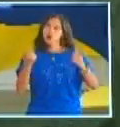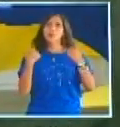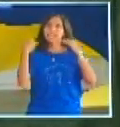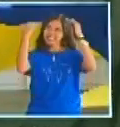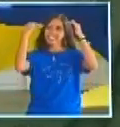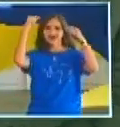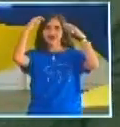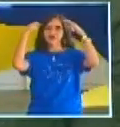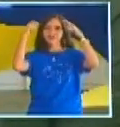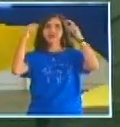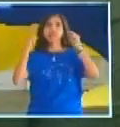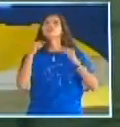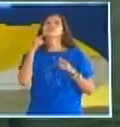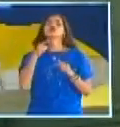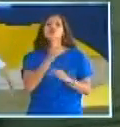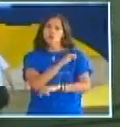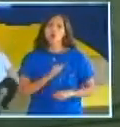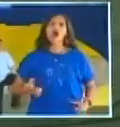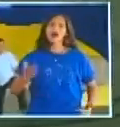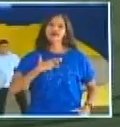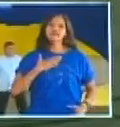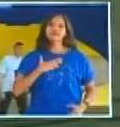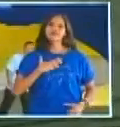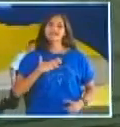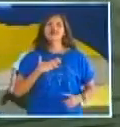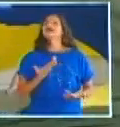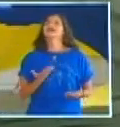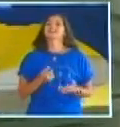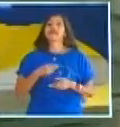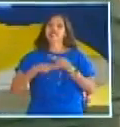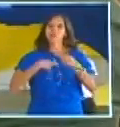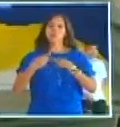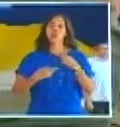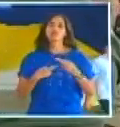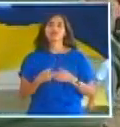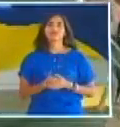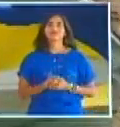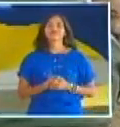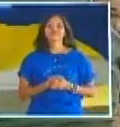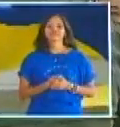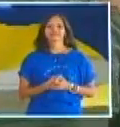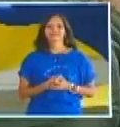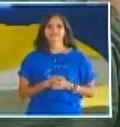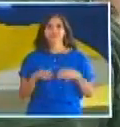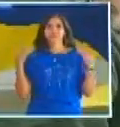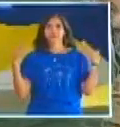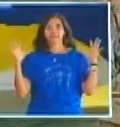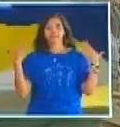supremo y eterno, su Guardia Nacional y la Guardia Nacional de la Revolución. Así es.